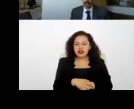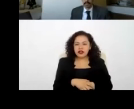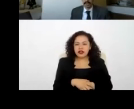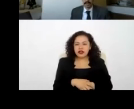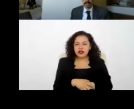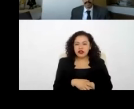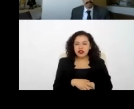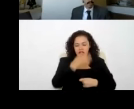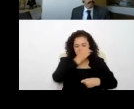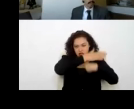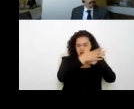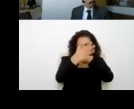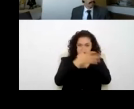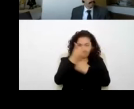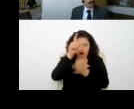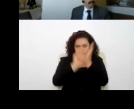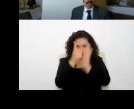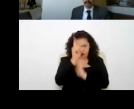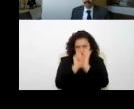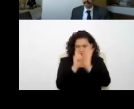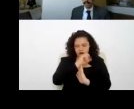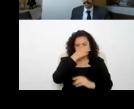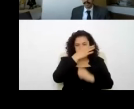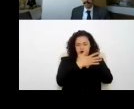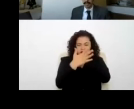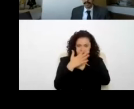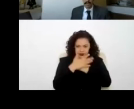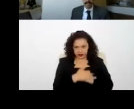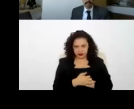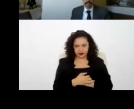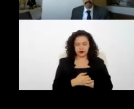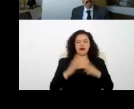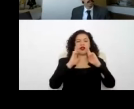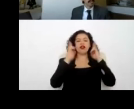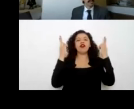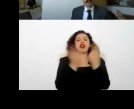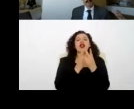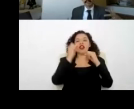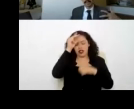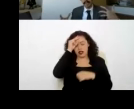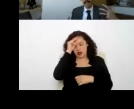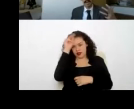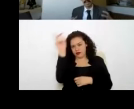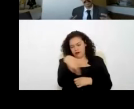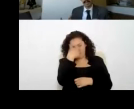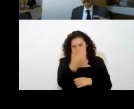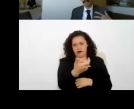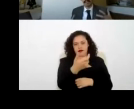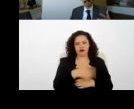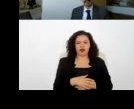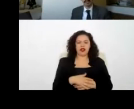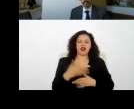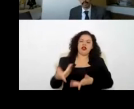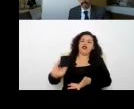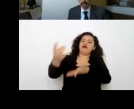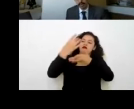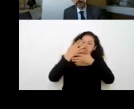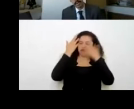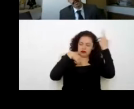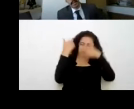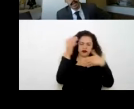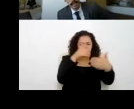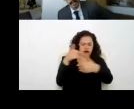avisos mes a mes. La Unidad de Inteligencia Financiera simplemente recibe, analiza, recaba toda la